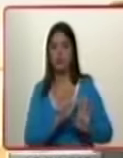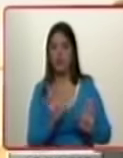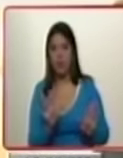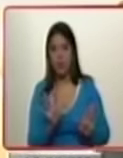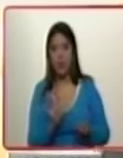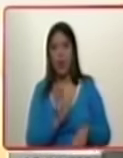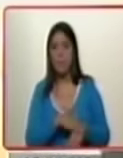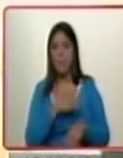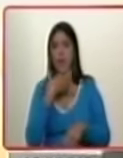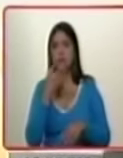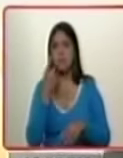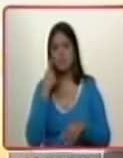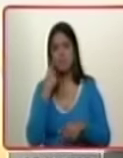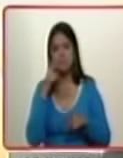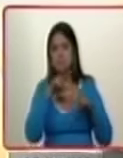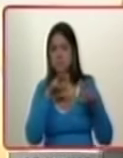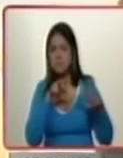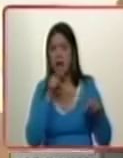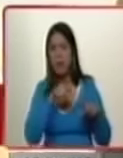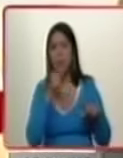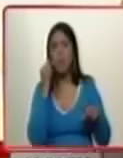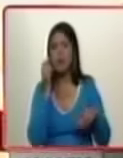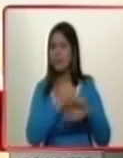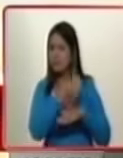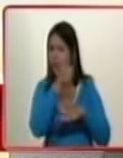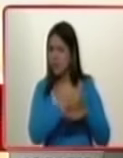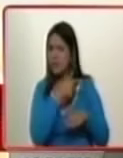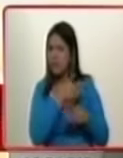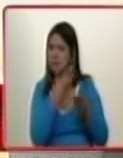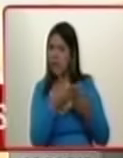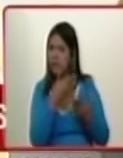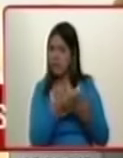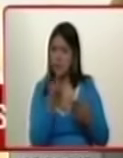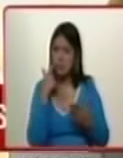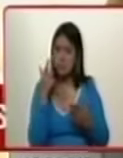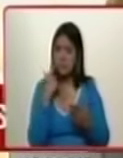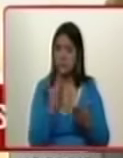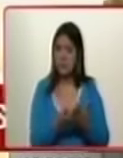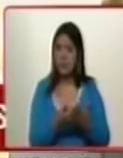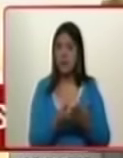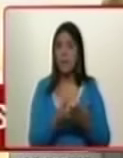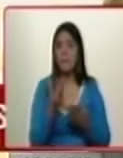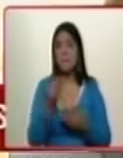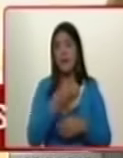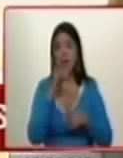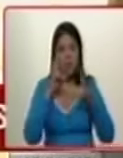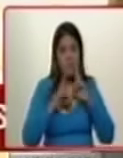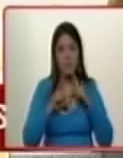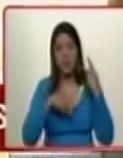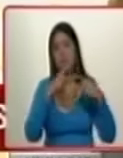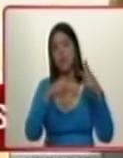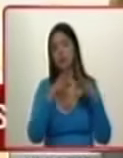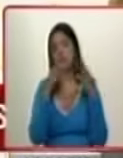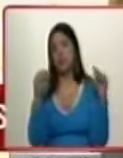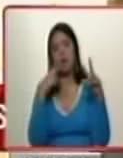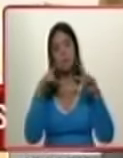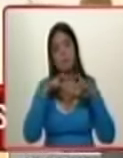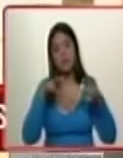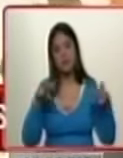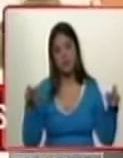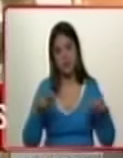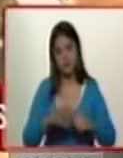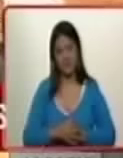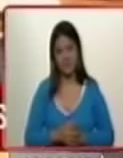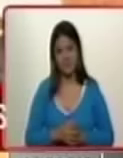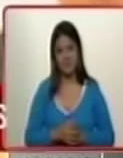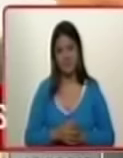del esclarecimiento de unos hechos de que ella es parte como testigo, bueno, para que se tenga mayor limpieza el proceso de investigatorio.